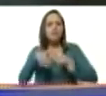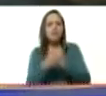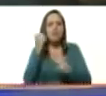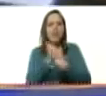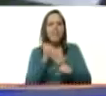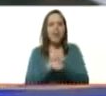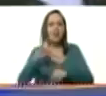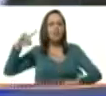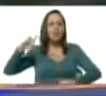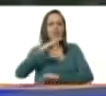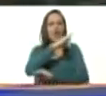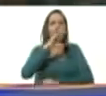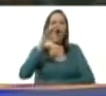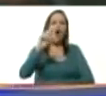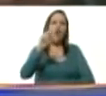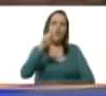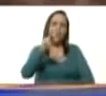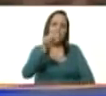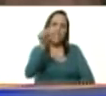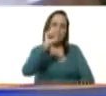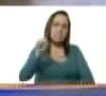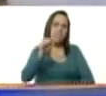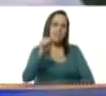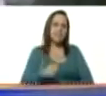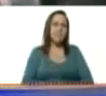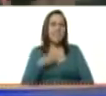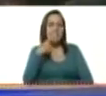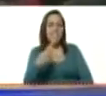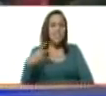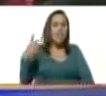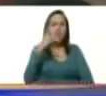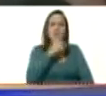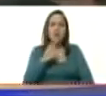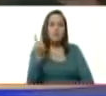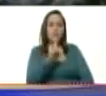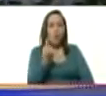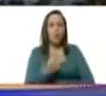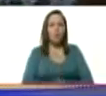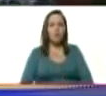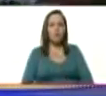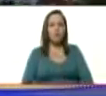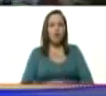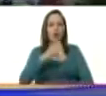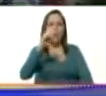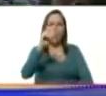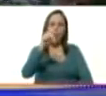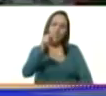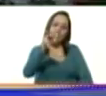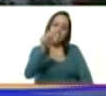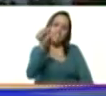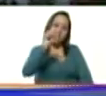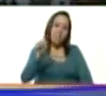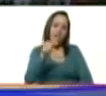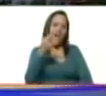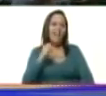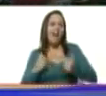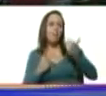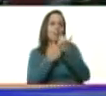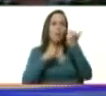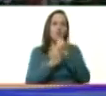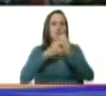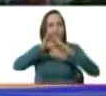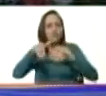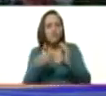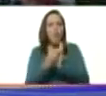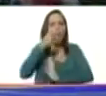de Conviasa y a decirle, Conviasa no está sola. Conviasa no está sola. Tiene el apoyo de un